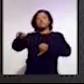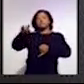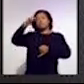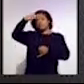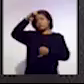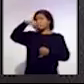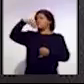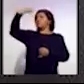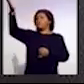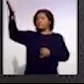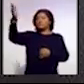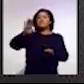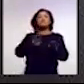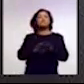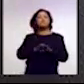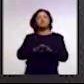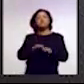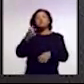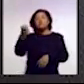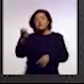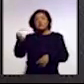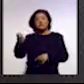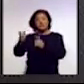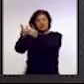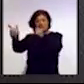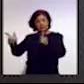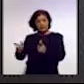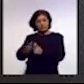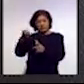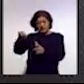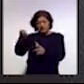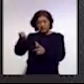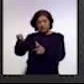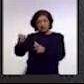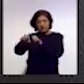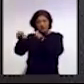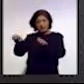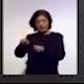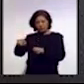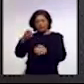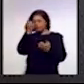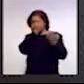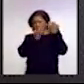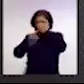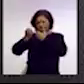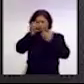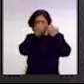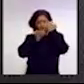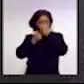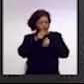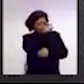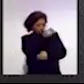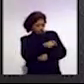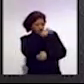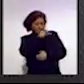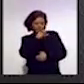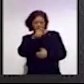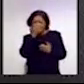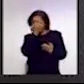y ese comité nos permitió mediante un análisis riguroso de las postulaciones